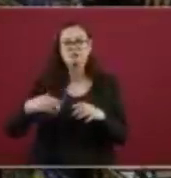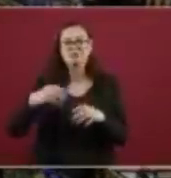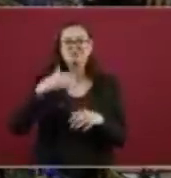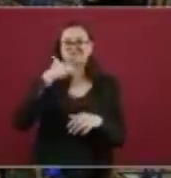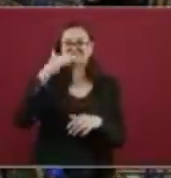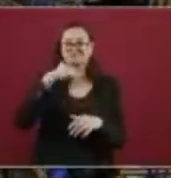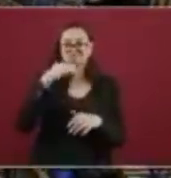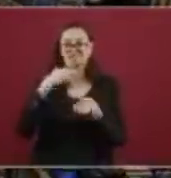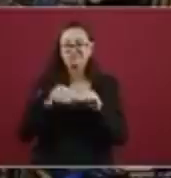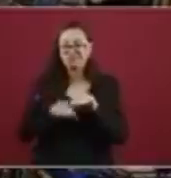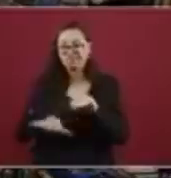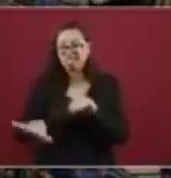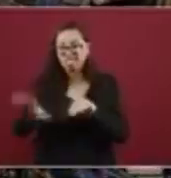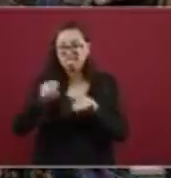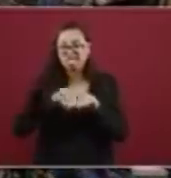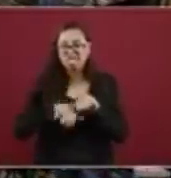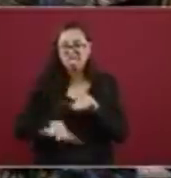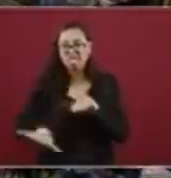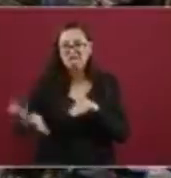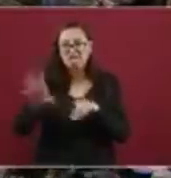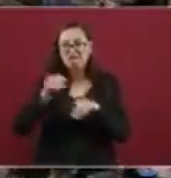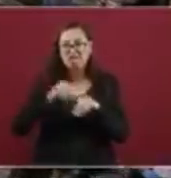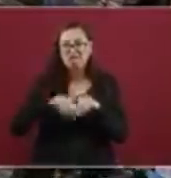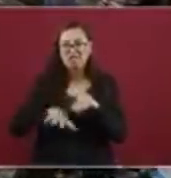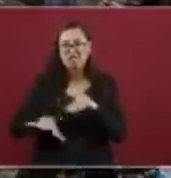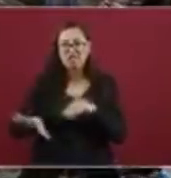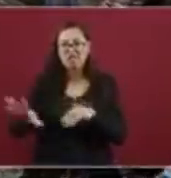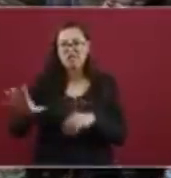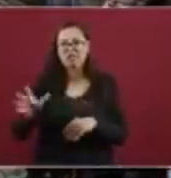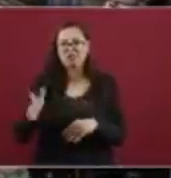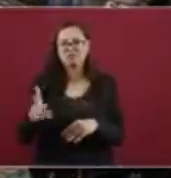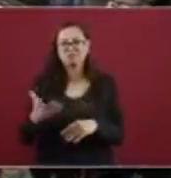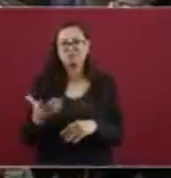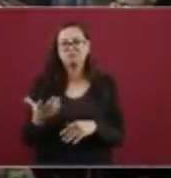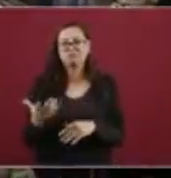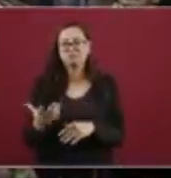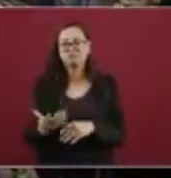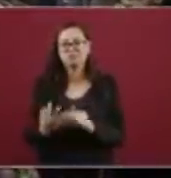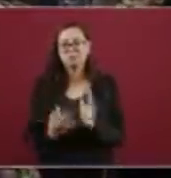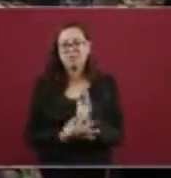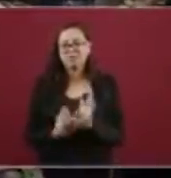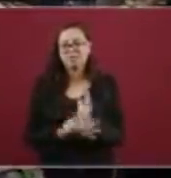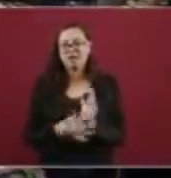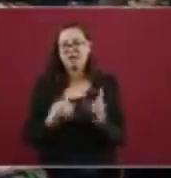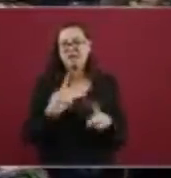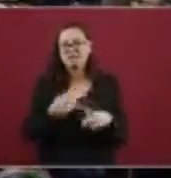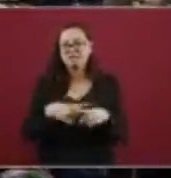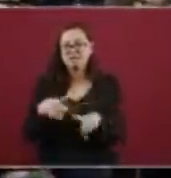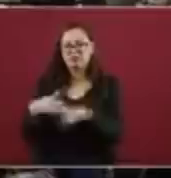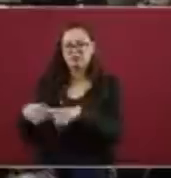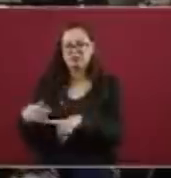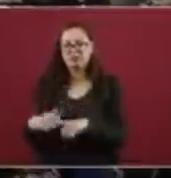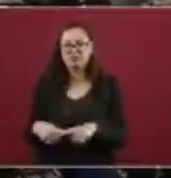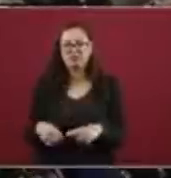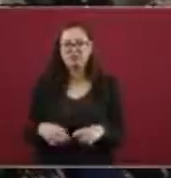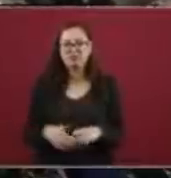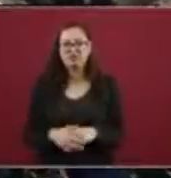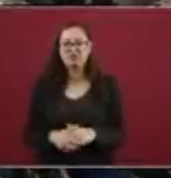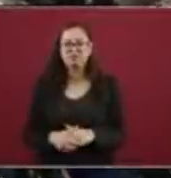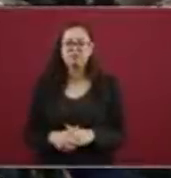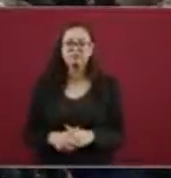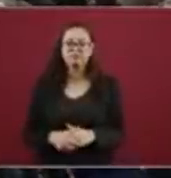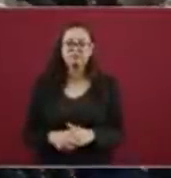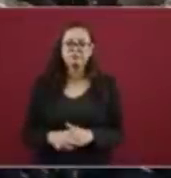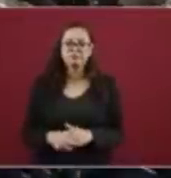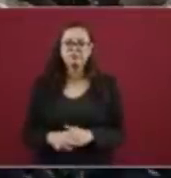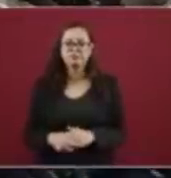desechos de las minas o de la mina